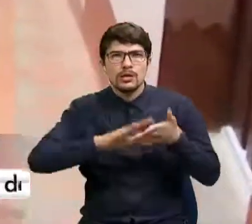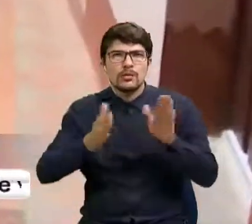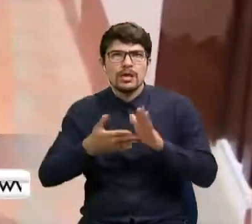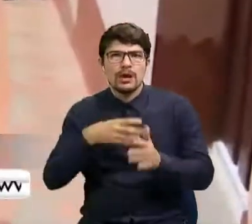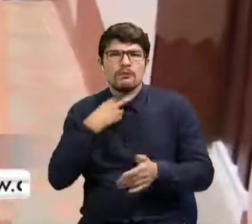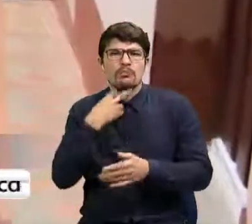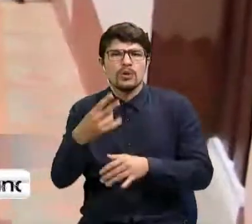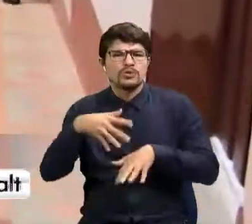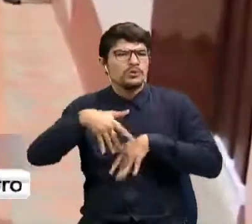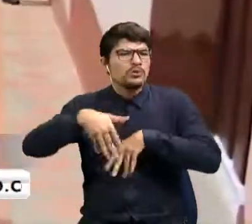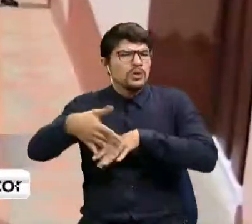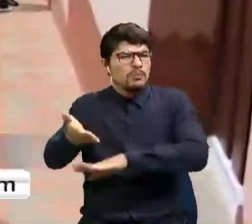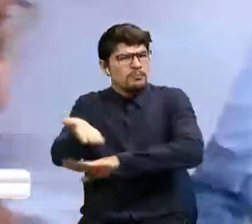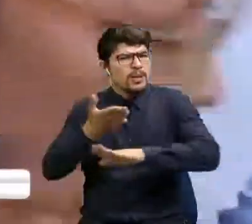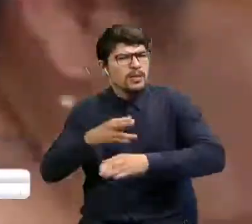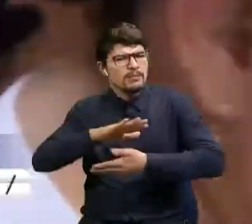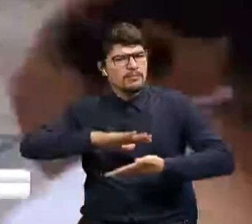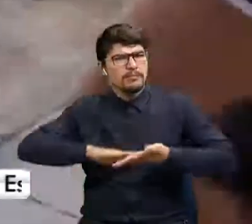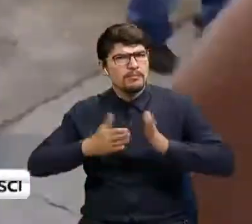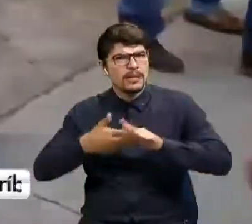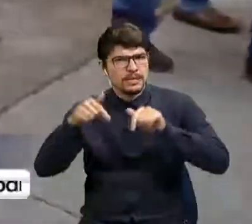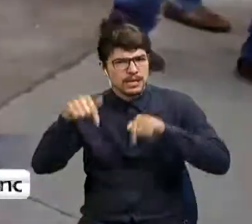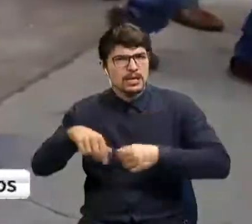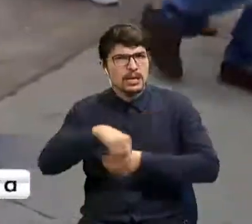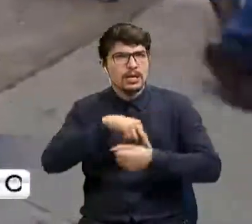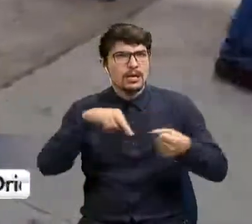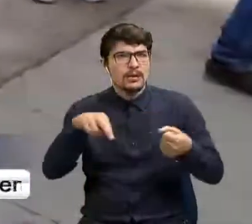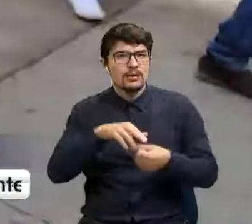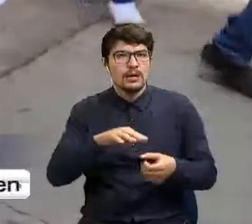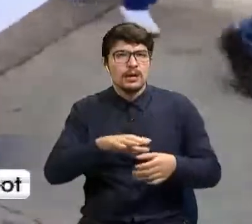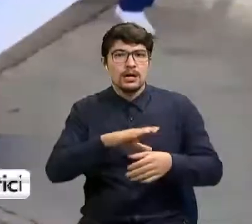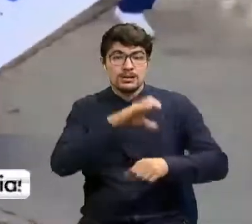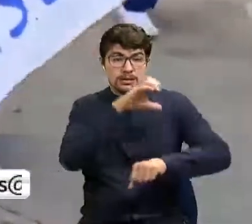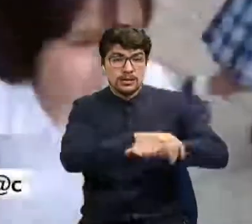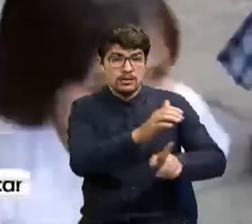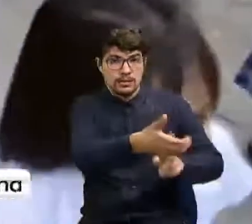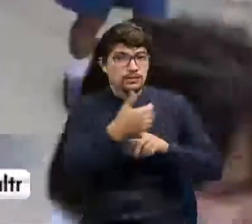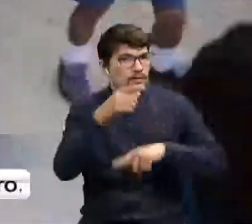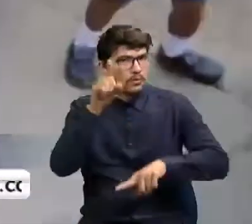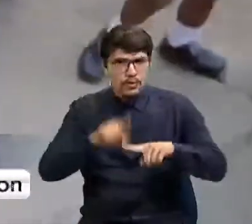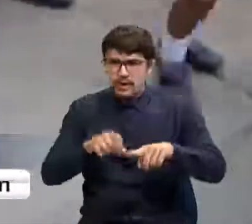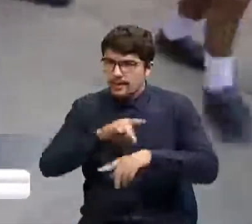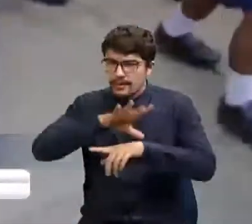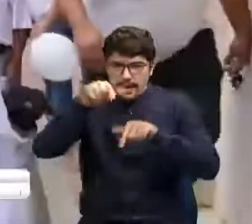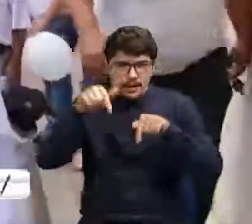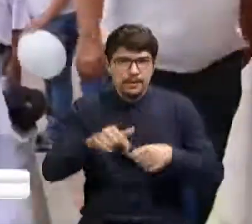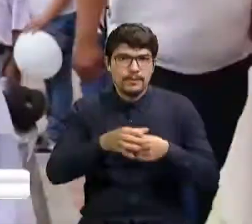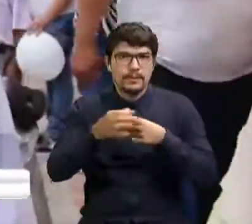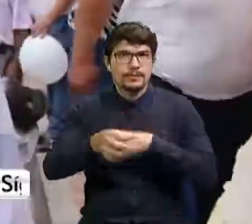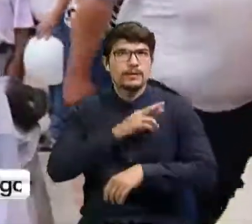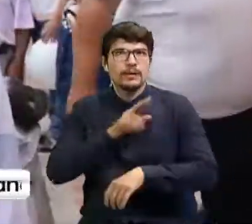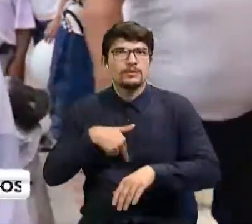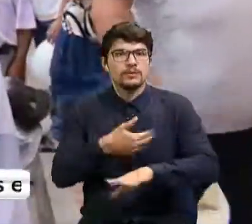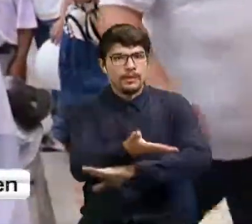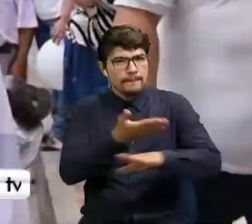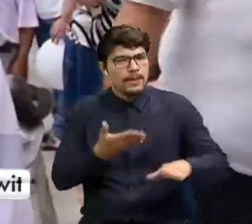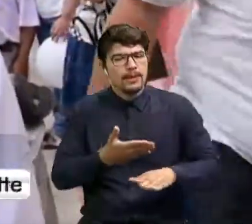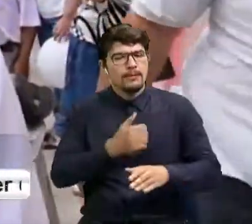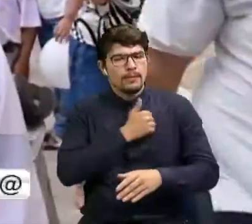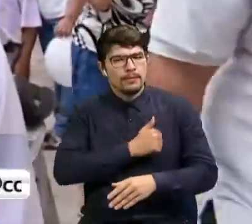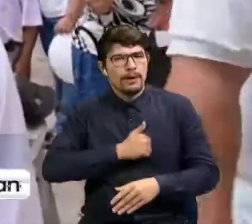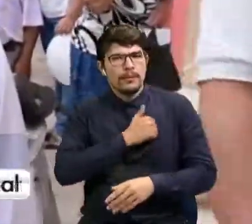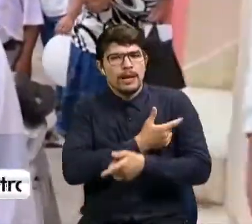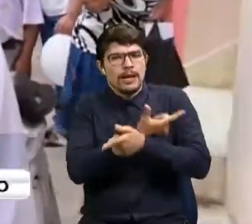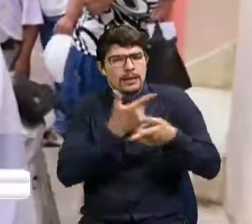su voz y clamara paz para la región. El secuestro no puede permitirse en nuestro municipio y exigimos rotundamente que libere a nuestro amigo Jorge Elí.